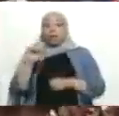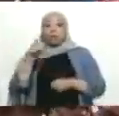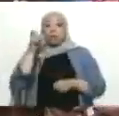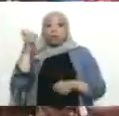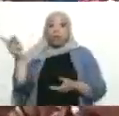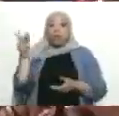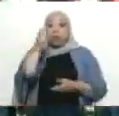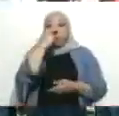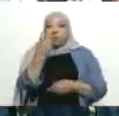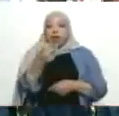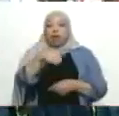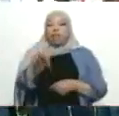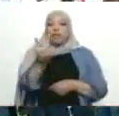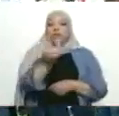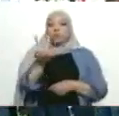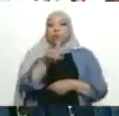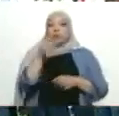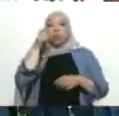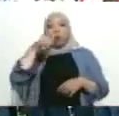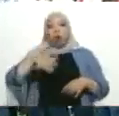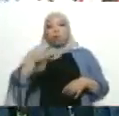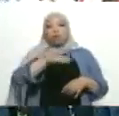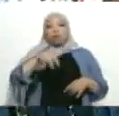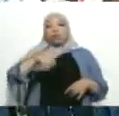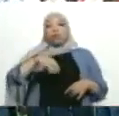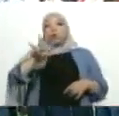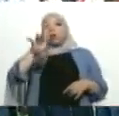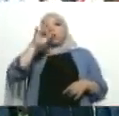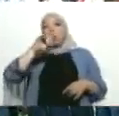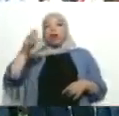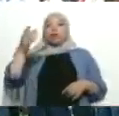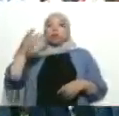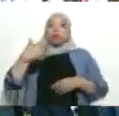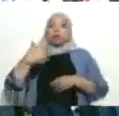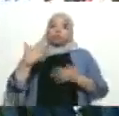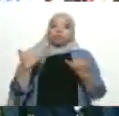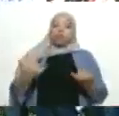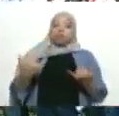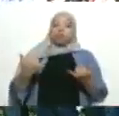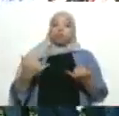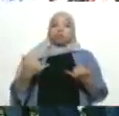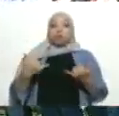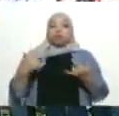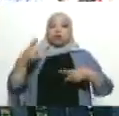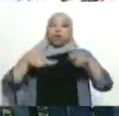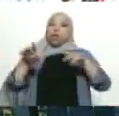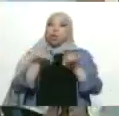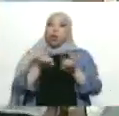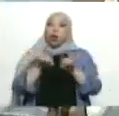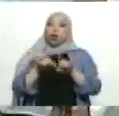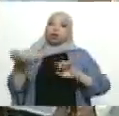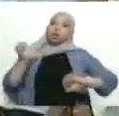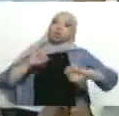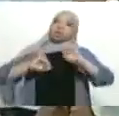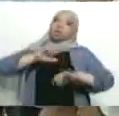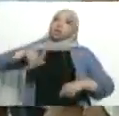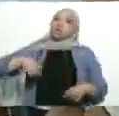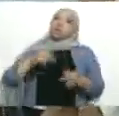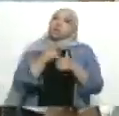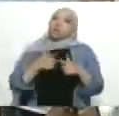se toparon nada más y nada menos con ese pueblo, que hoy, 4 años más tarde, está de forma inexpugnable defendiendo nuestra